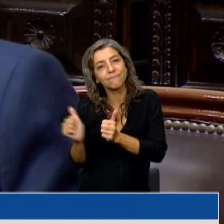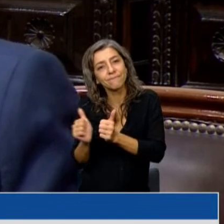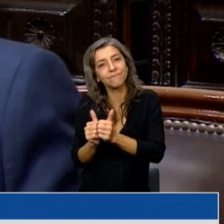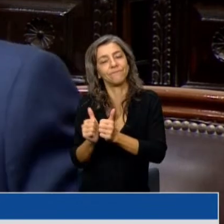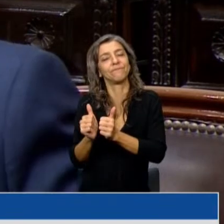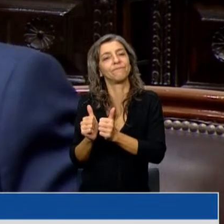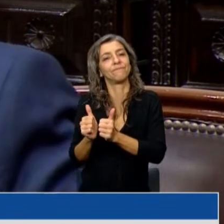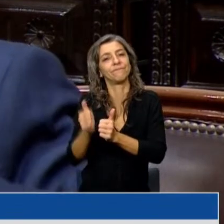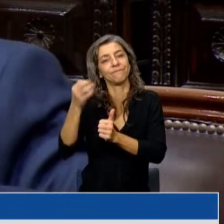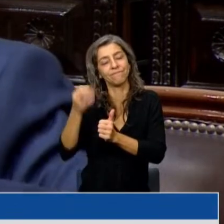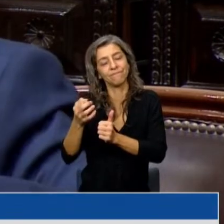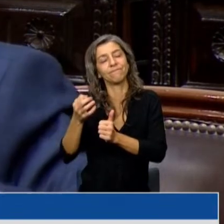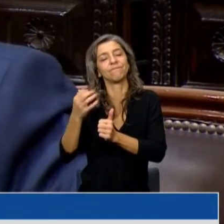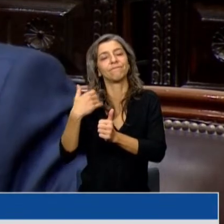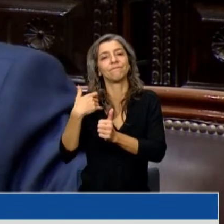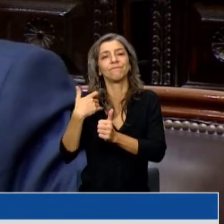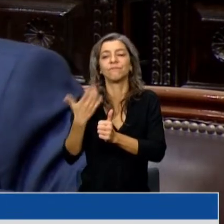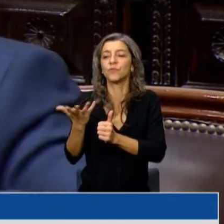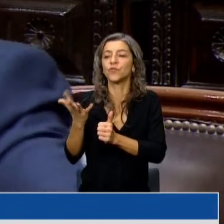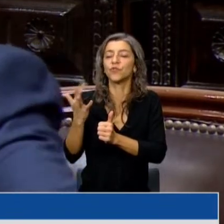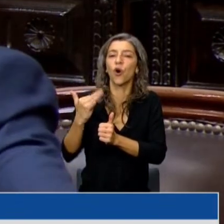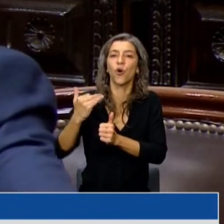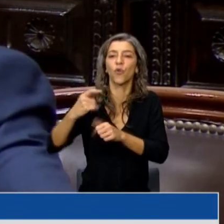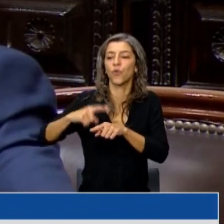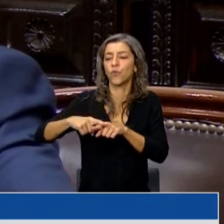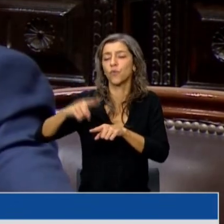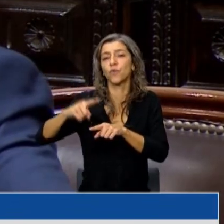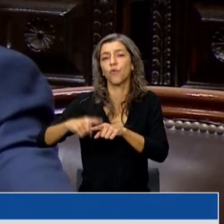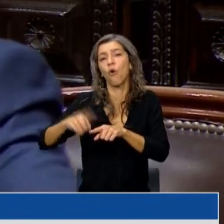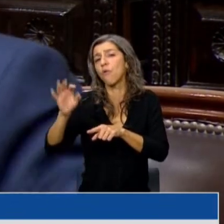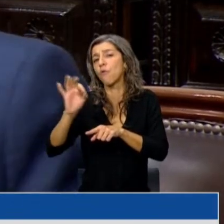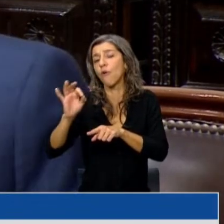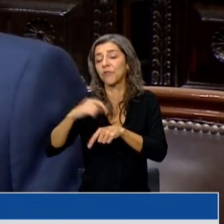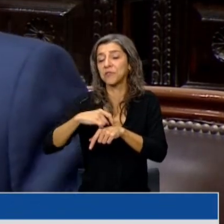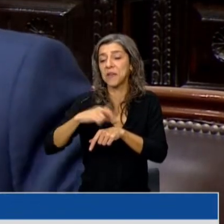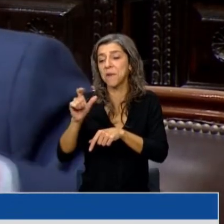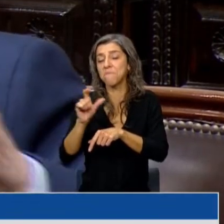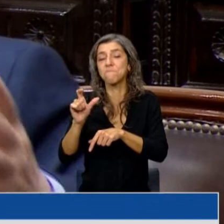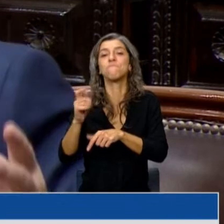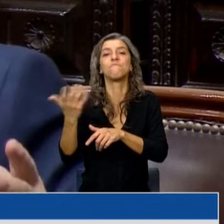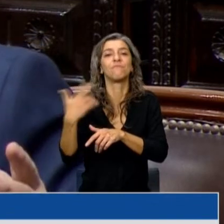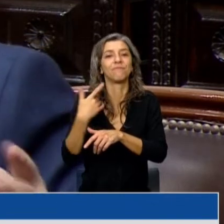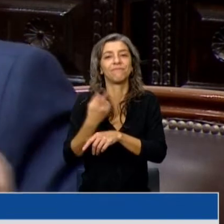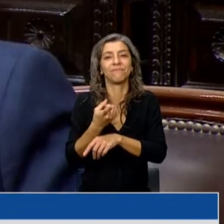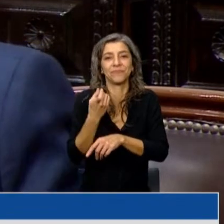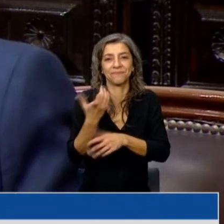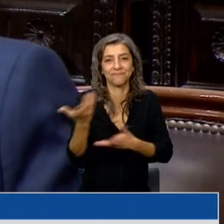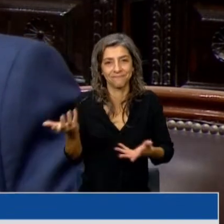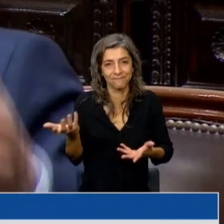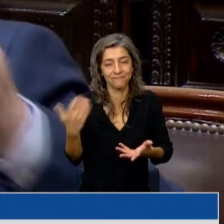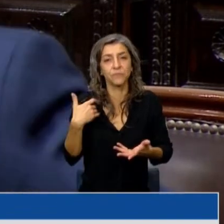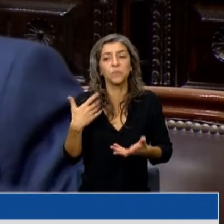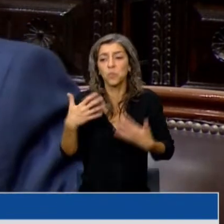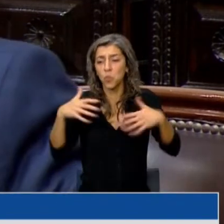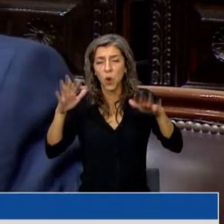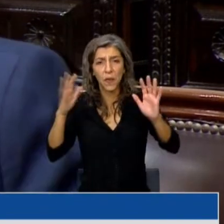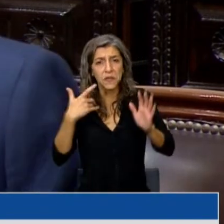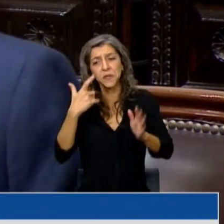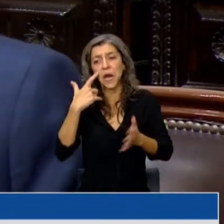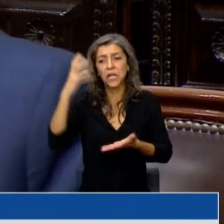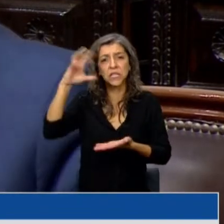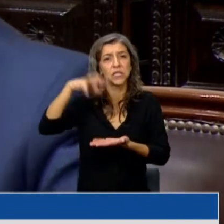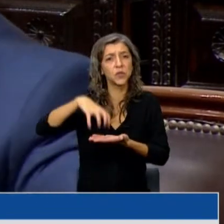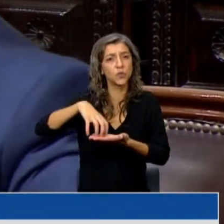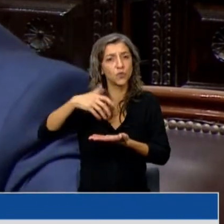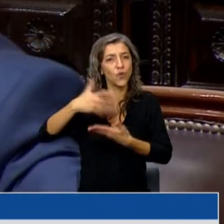acompañe durante su día, digamos, o la mayor parte de su día, sea esto en una cuestión institucional de hospital de día o sea